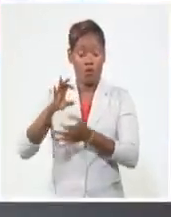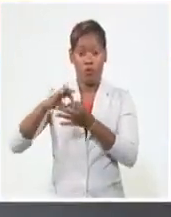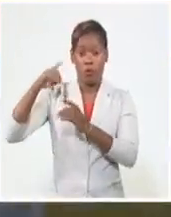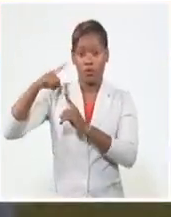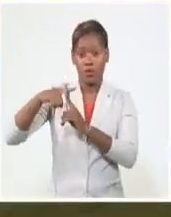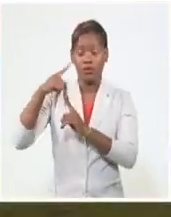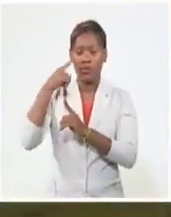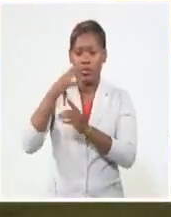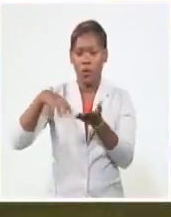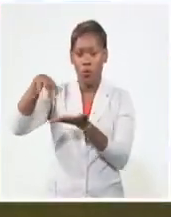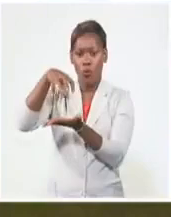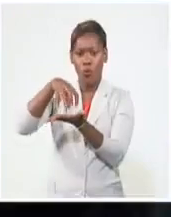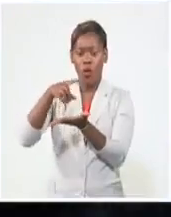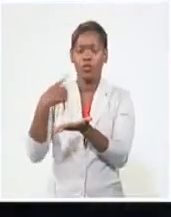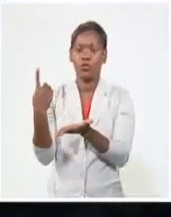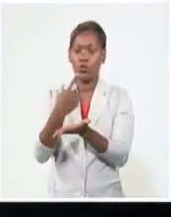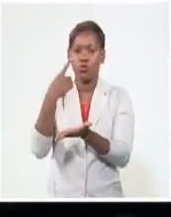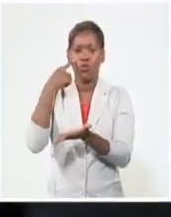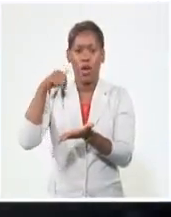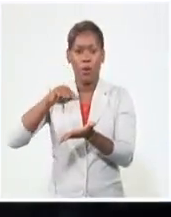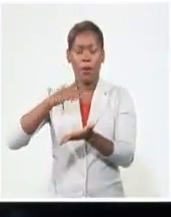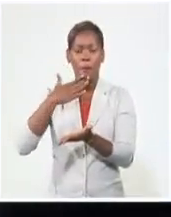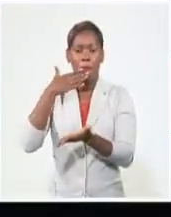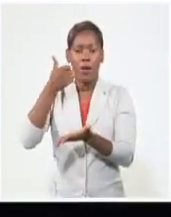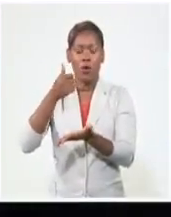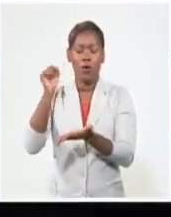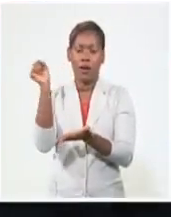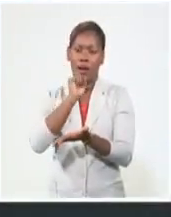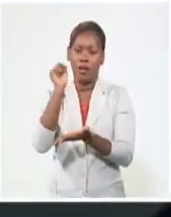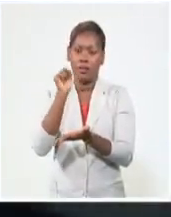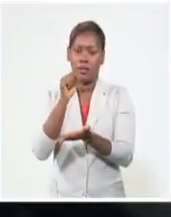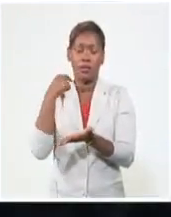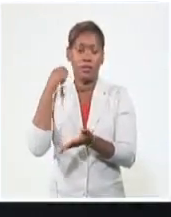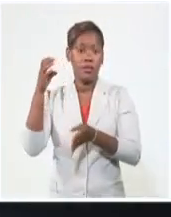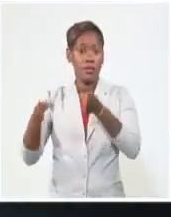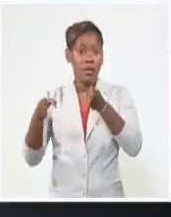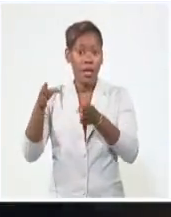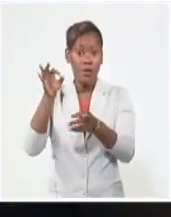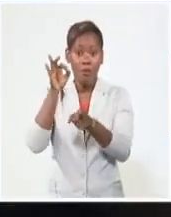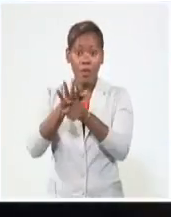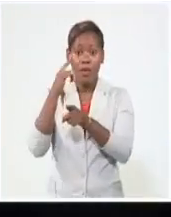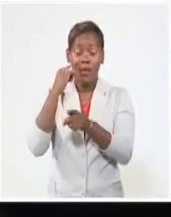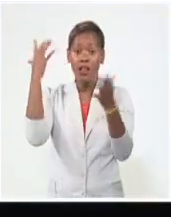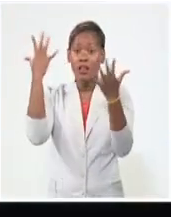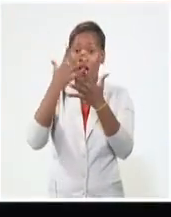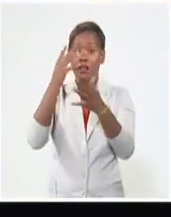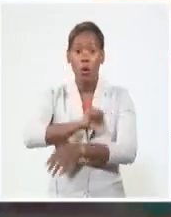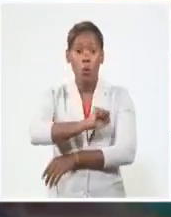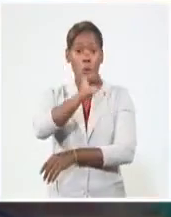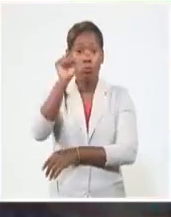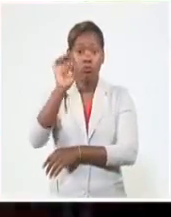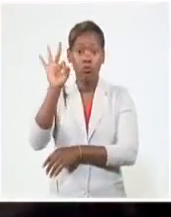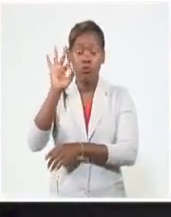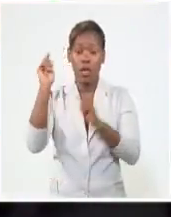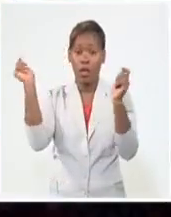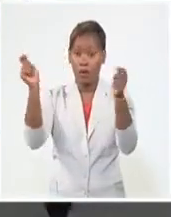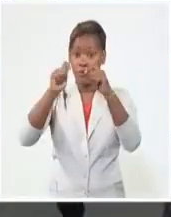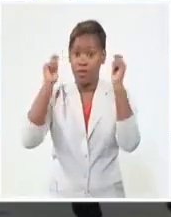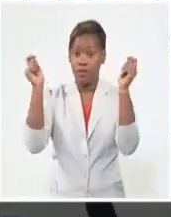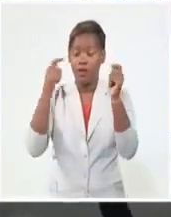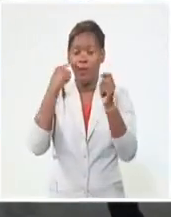y tendrá su colofón a inicios del venidero año, cuando se conozcan los premiados en la octava edición de Moviendo.